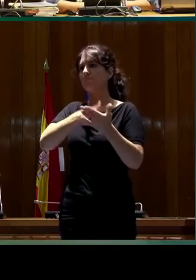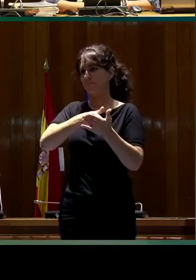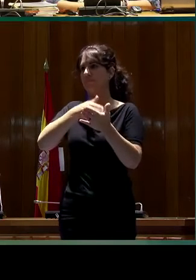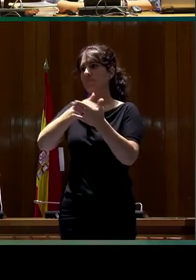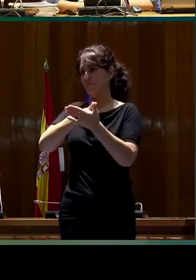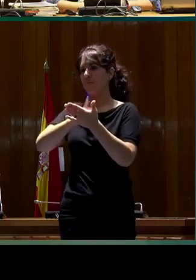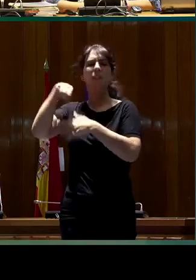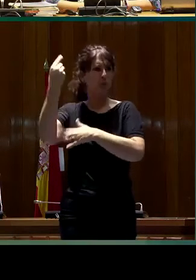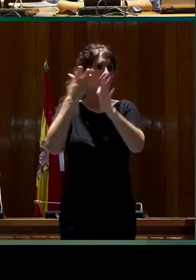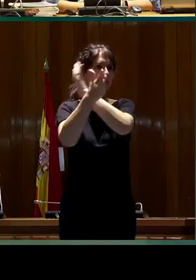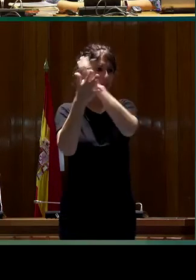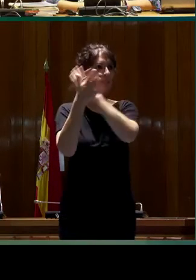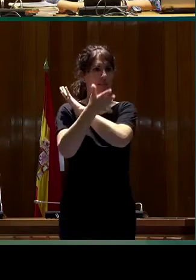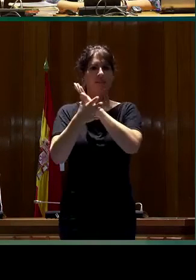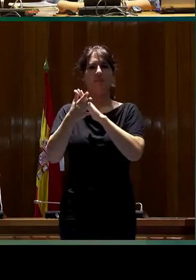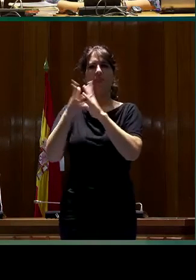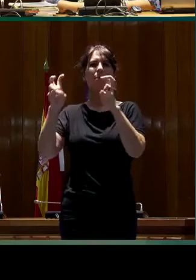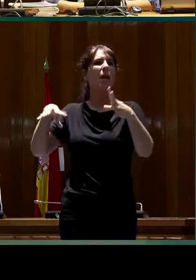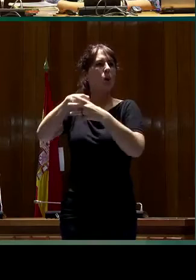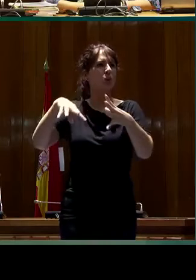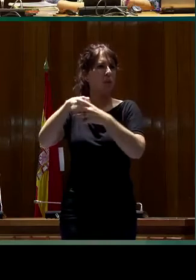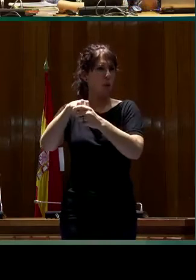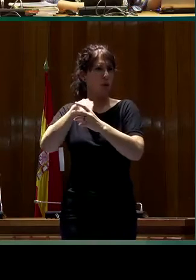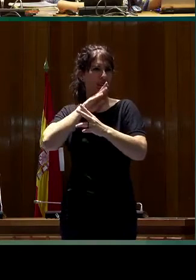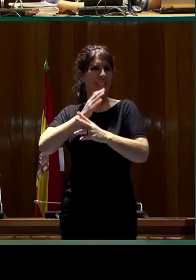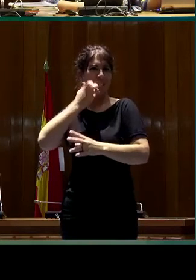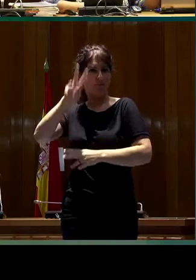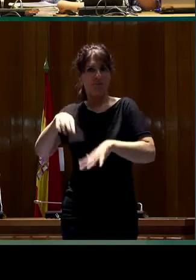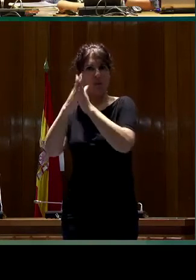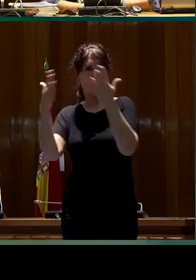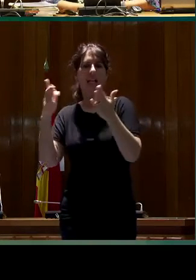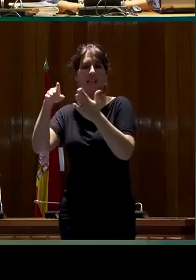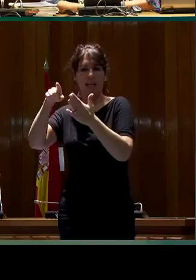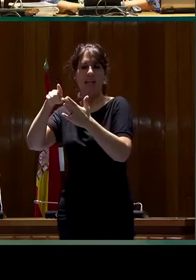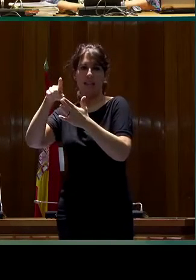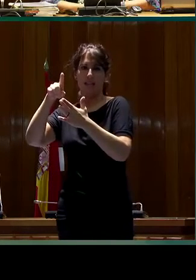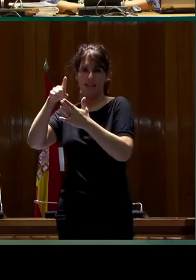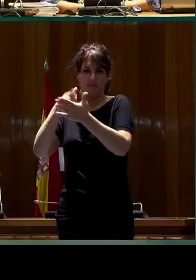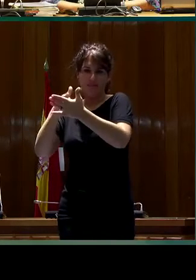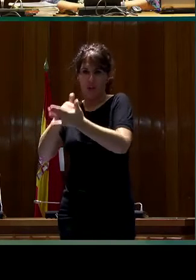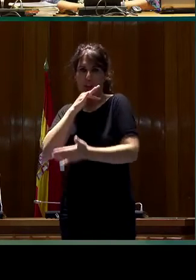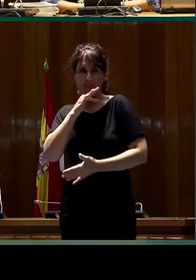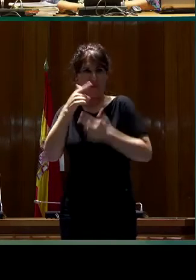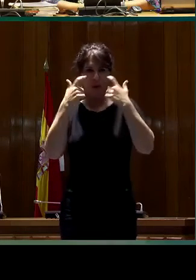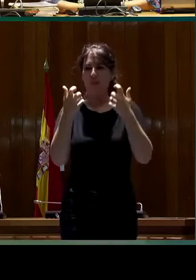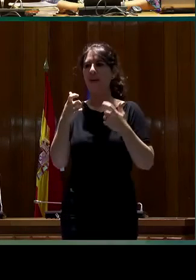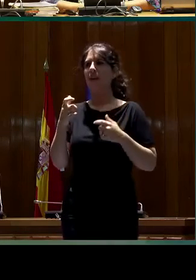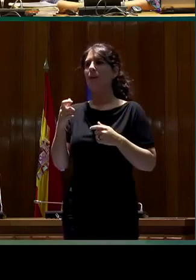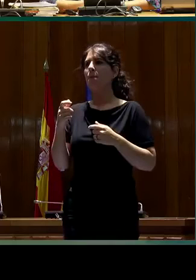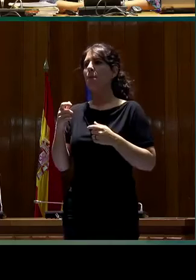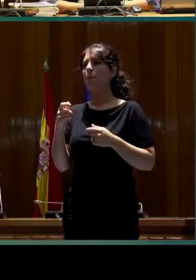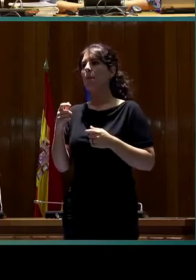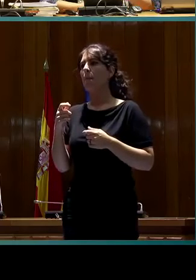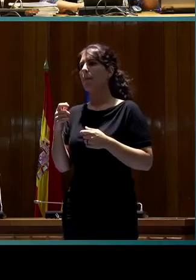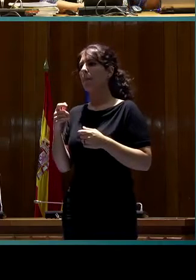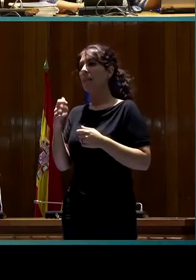hablaremos, cuando hablemos de inclusividad, también de las barreras arquitectónicas. Y que si no se